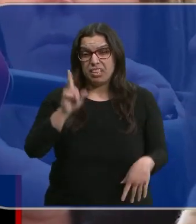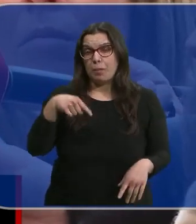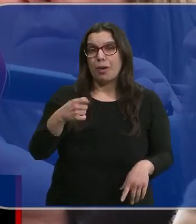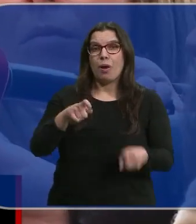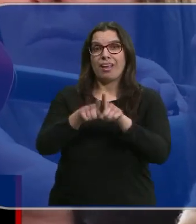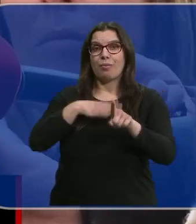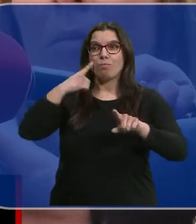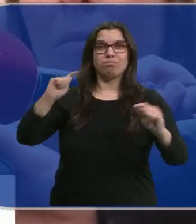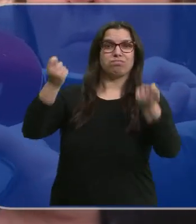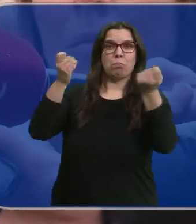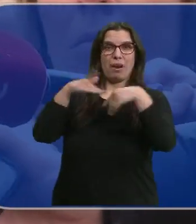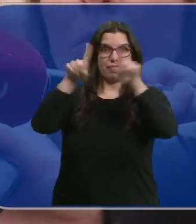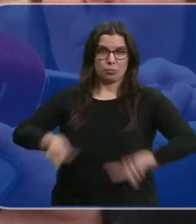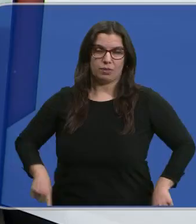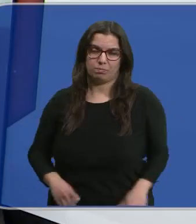cortina de humo.